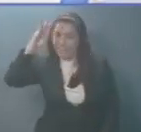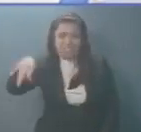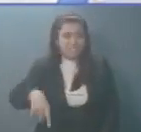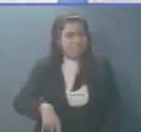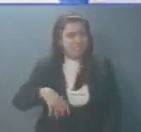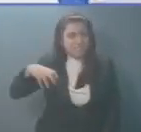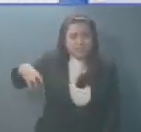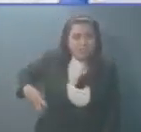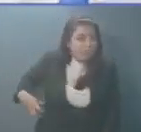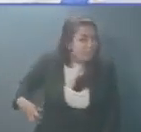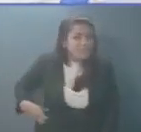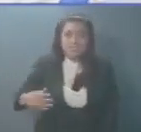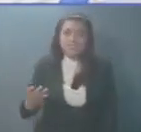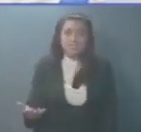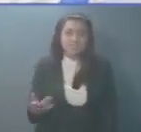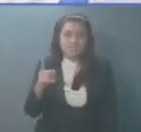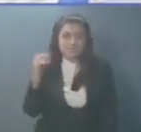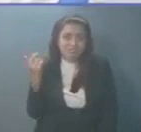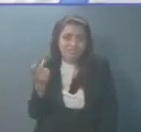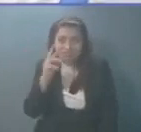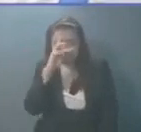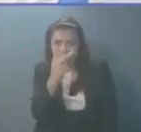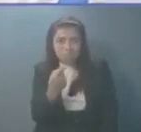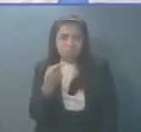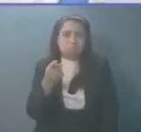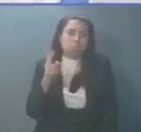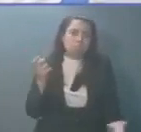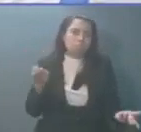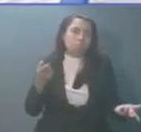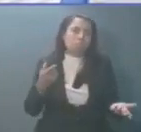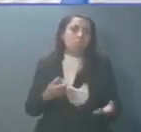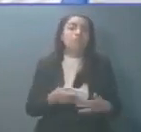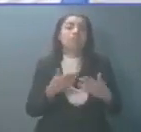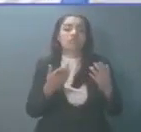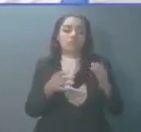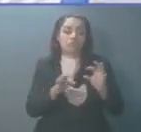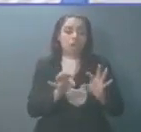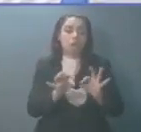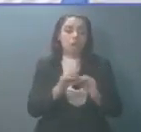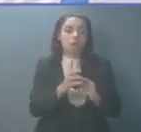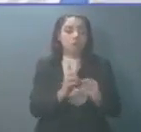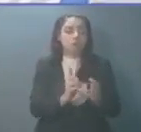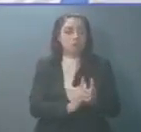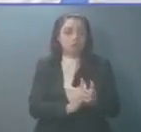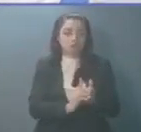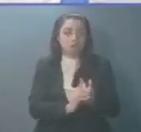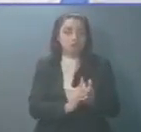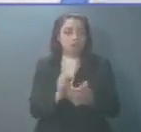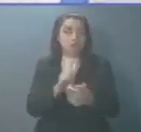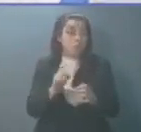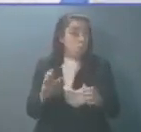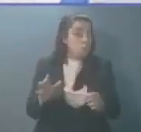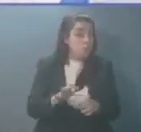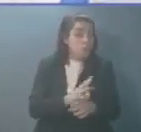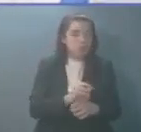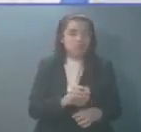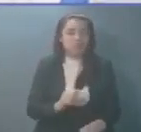Esta es una acción política y promovida por algunos, no todos.